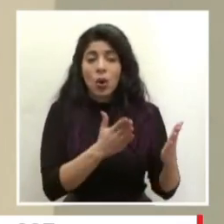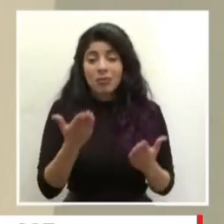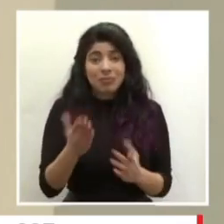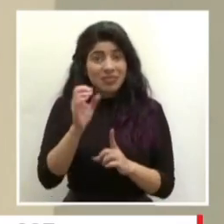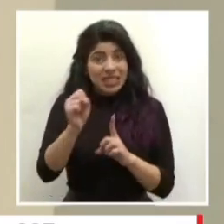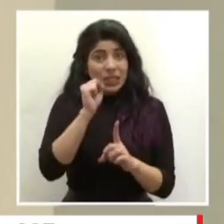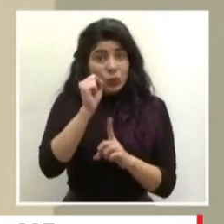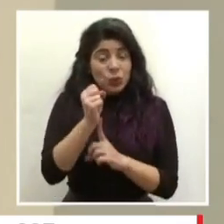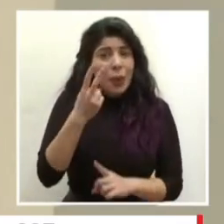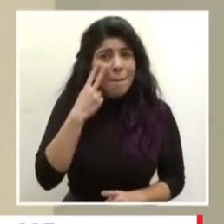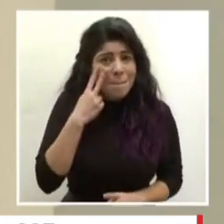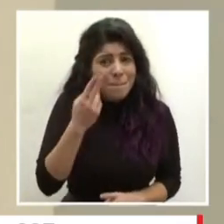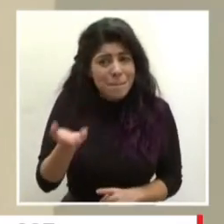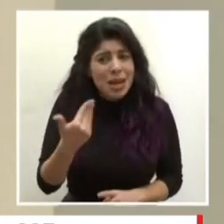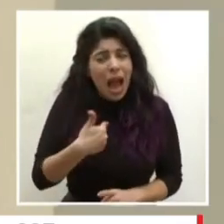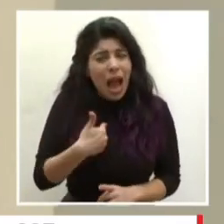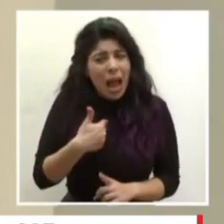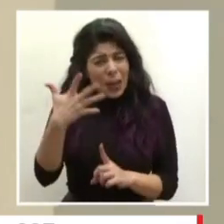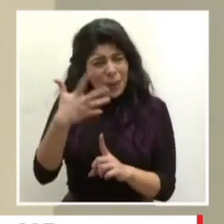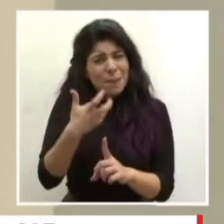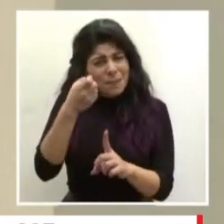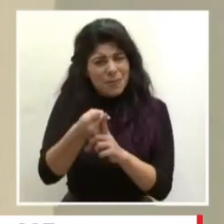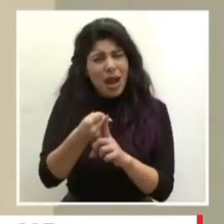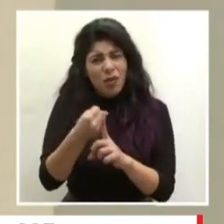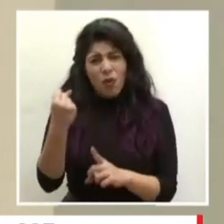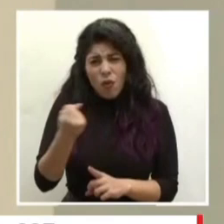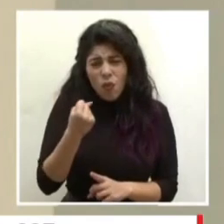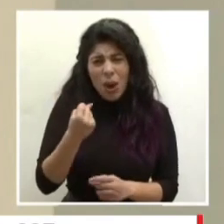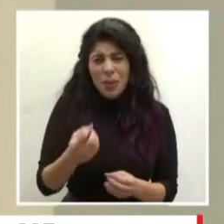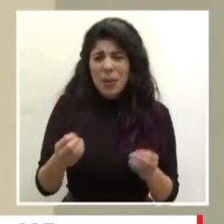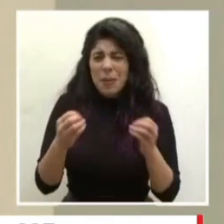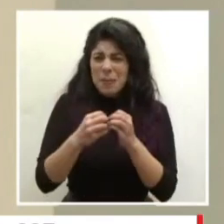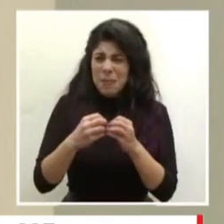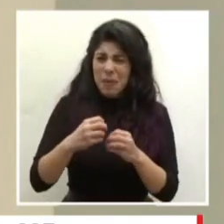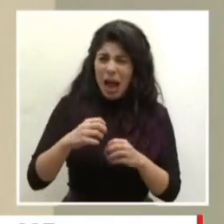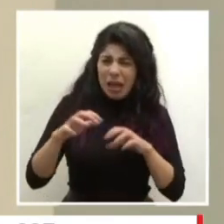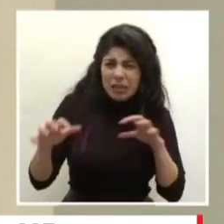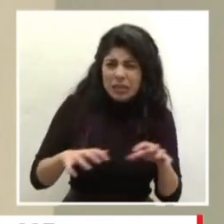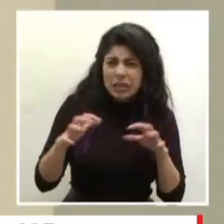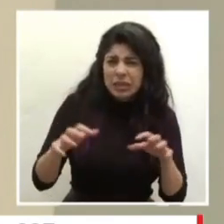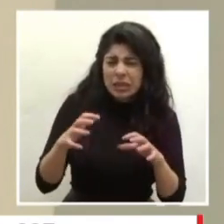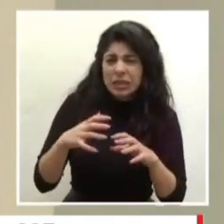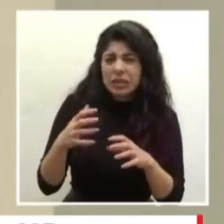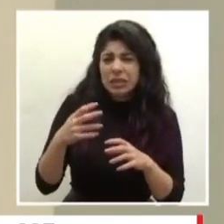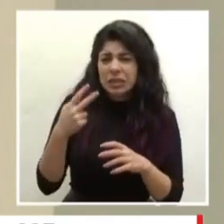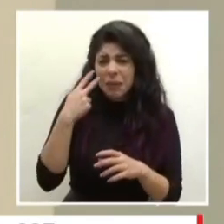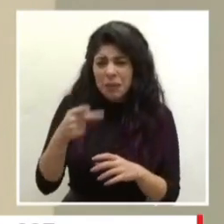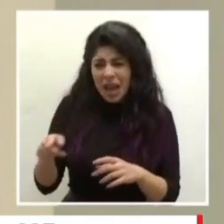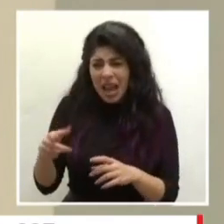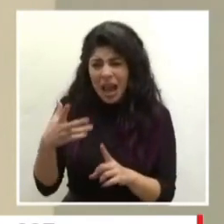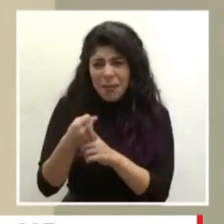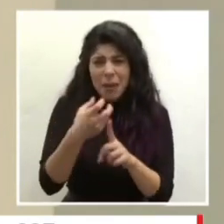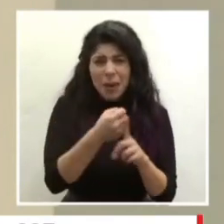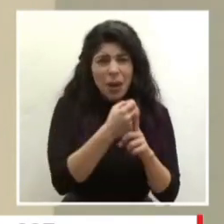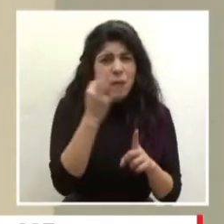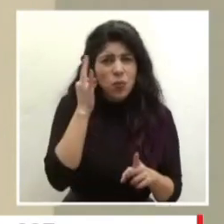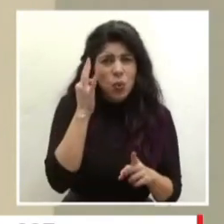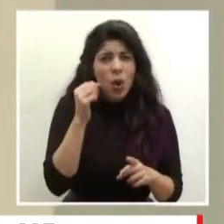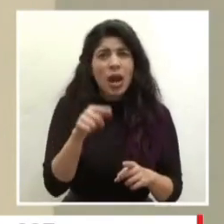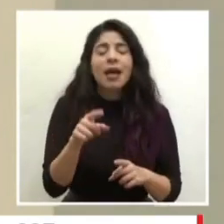donde vemos también un impacto muy decidido, mucho más intenso en las mujeres, aquí tenemos que identificar también y hacer